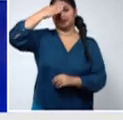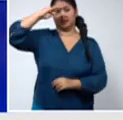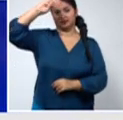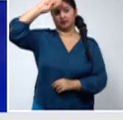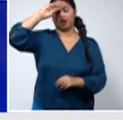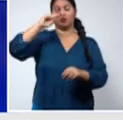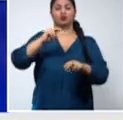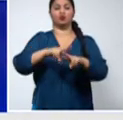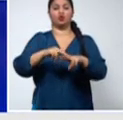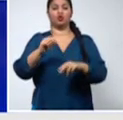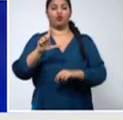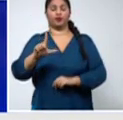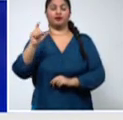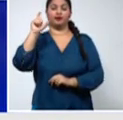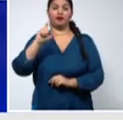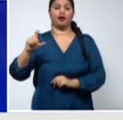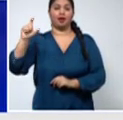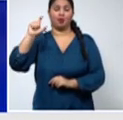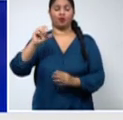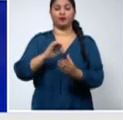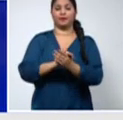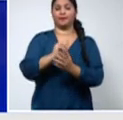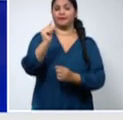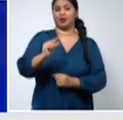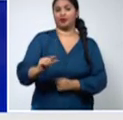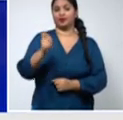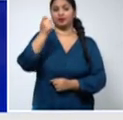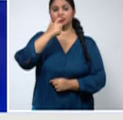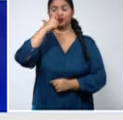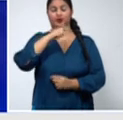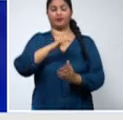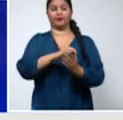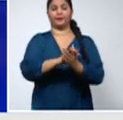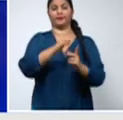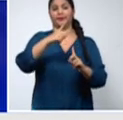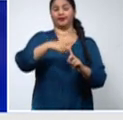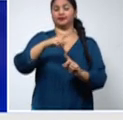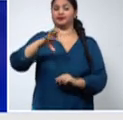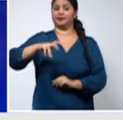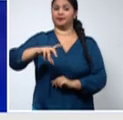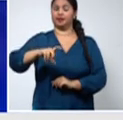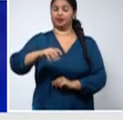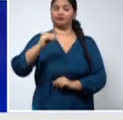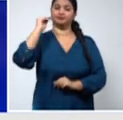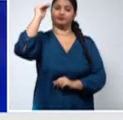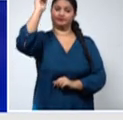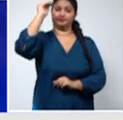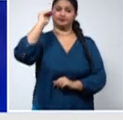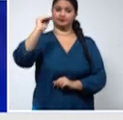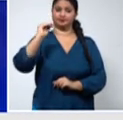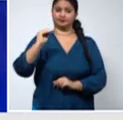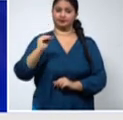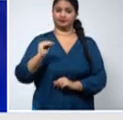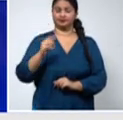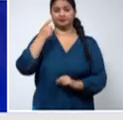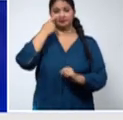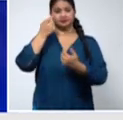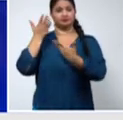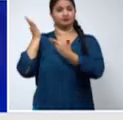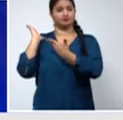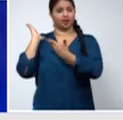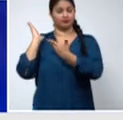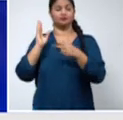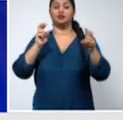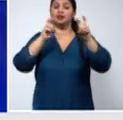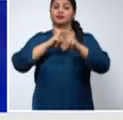Camagüey, Mayabeque, Ciego, Matanzas, Pinar, en definitiva, todas las provincias y todos